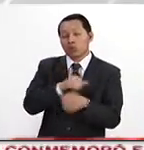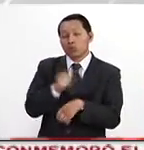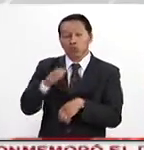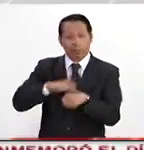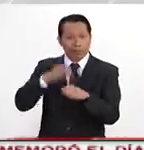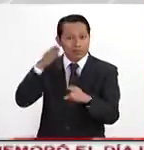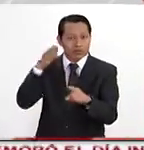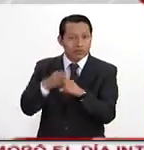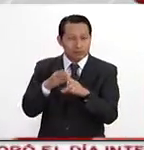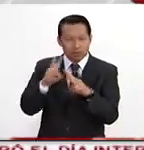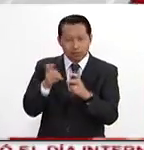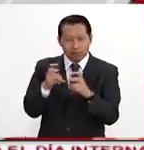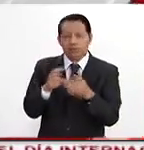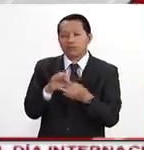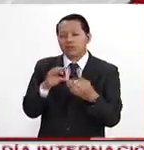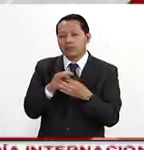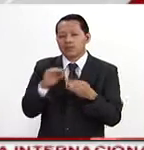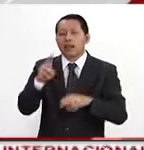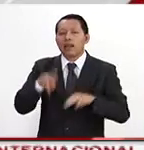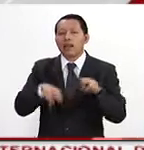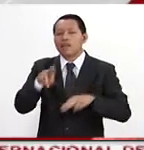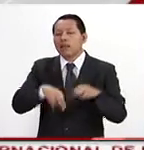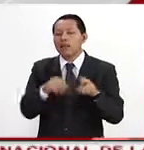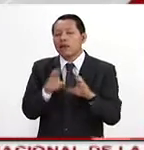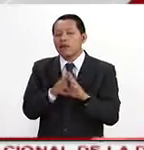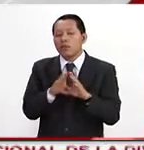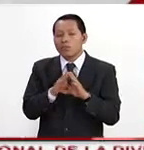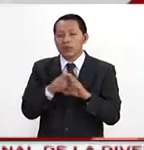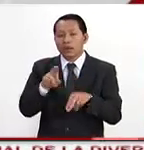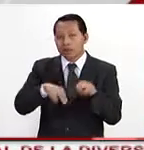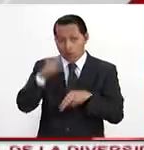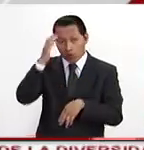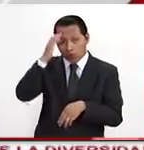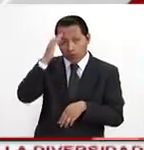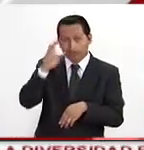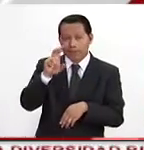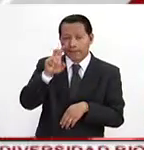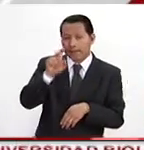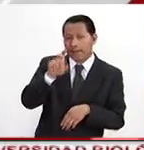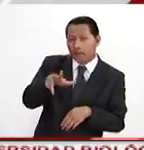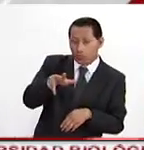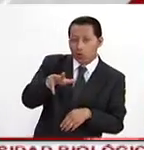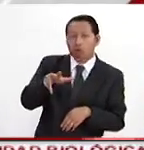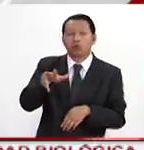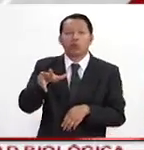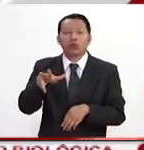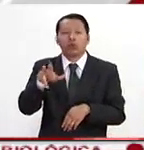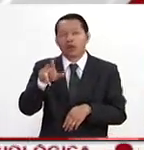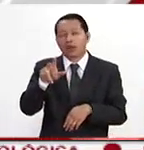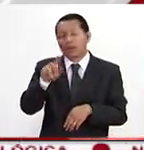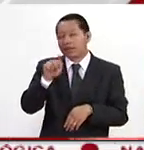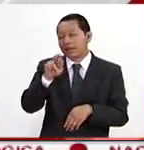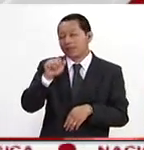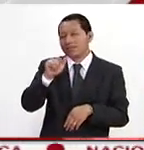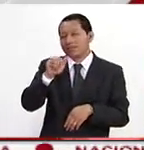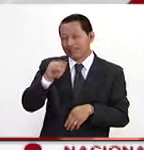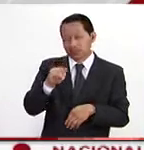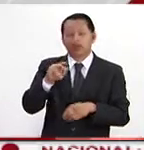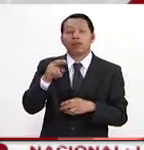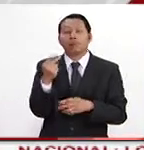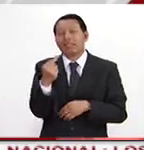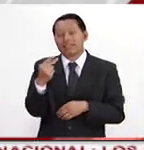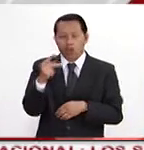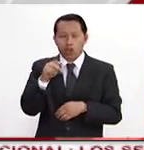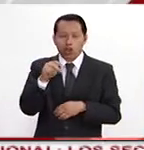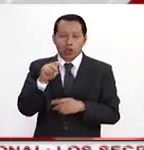más específicos tener es nivel tener perdón niveles de conocimiento de 38 de trasvesti 25 de